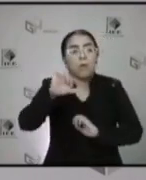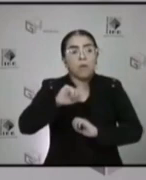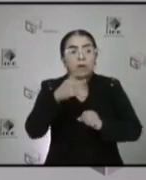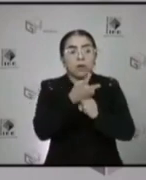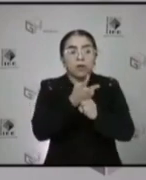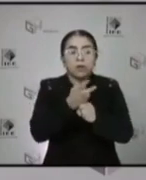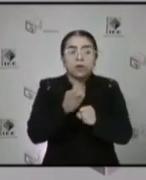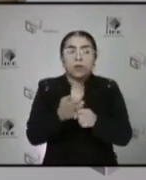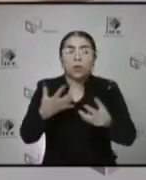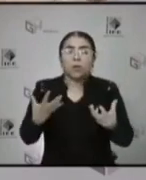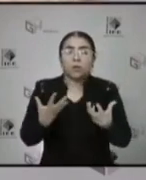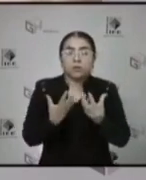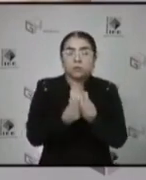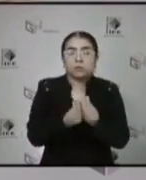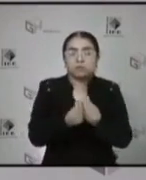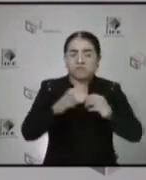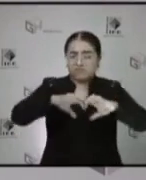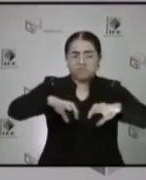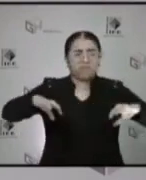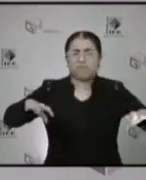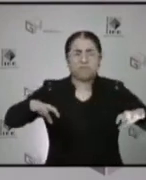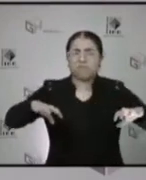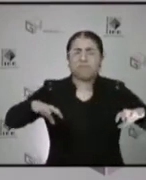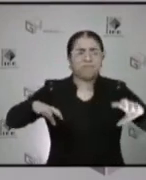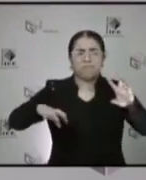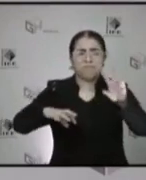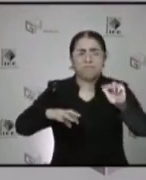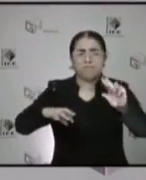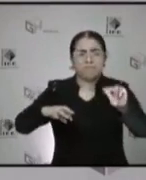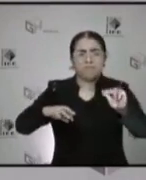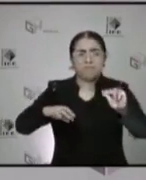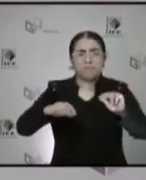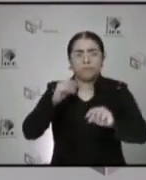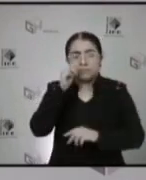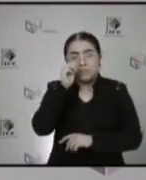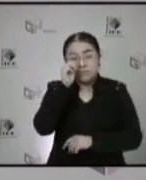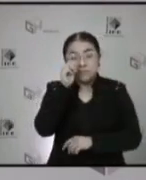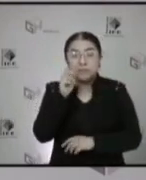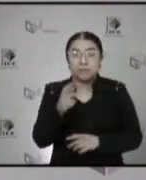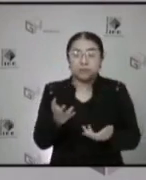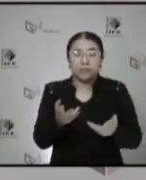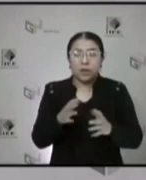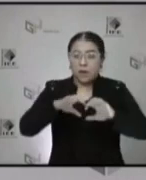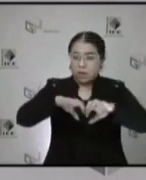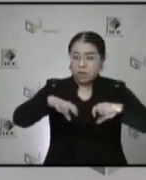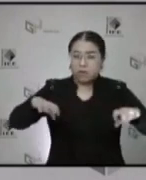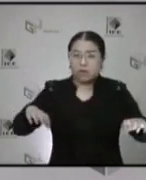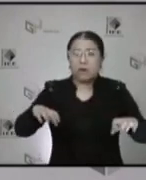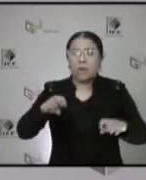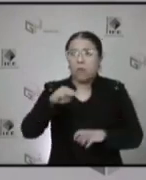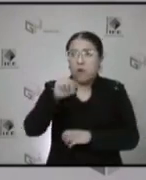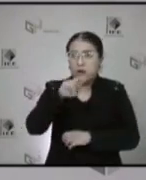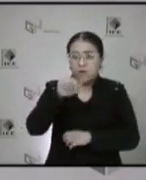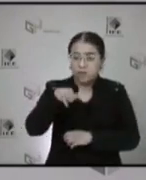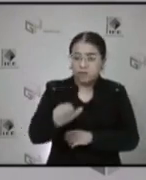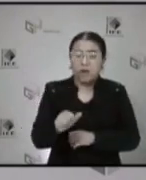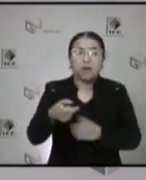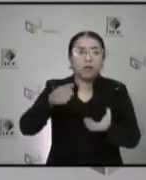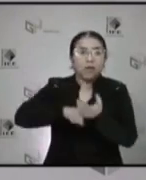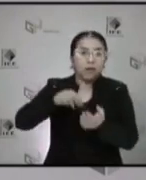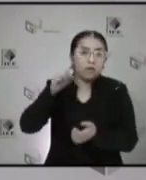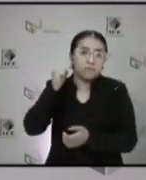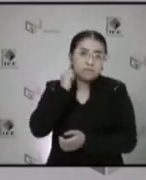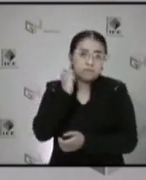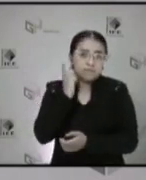unidad, a no polarizar. Ya hay demasiada polarización que genera Morena desde la Cámara.